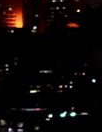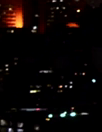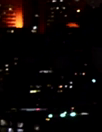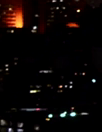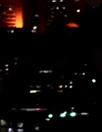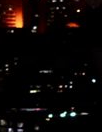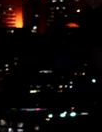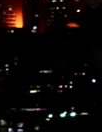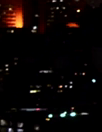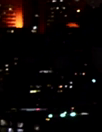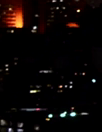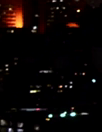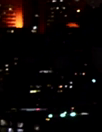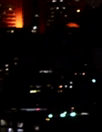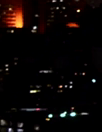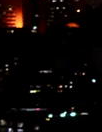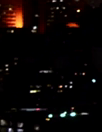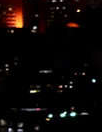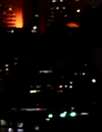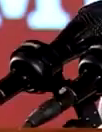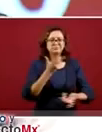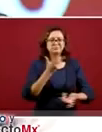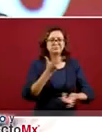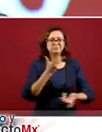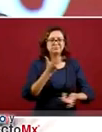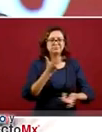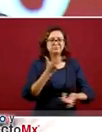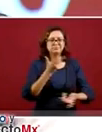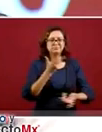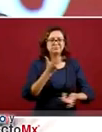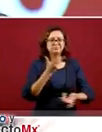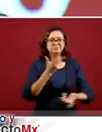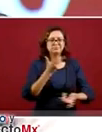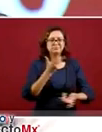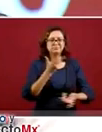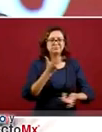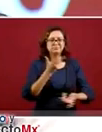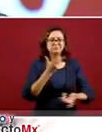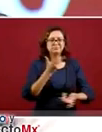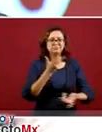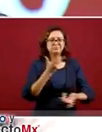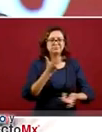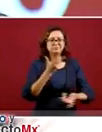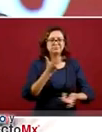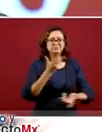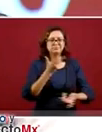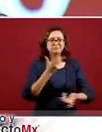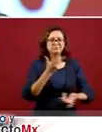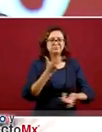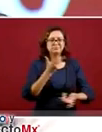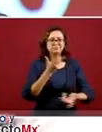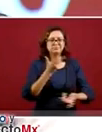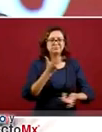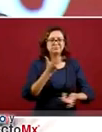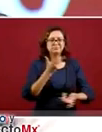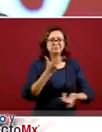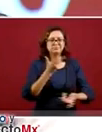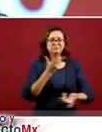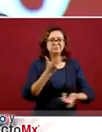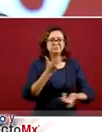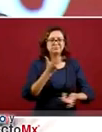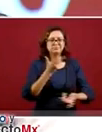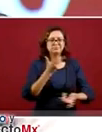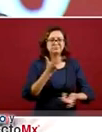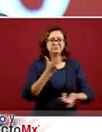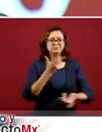Servicio de Administración Tributaria, Margarita Ríos Farjat, aclaró que el gobierno de la Cuarta Transformación no ha perdonado